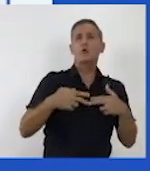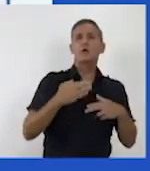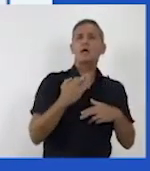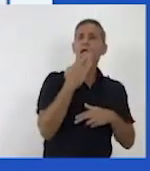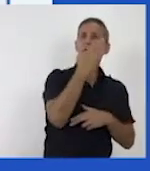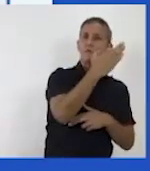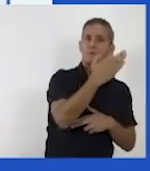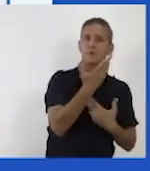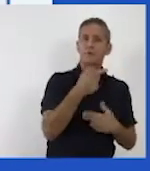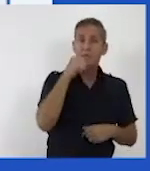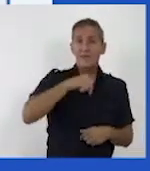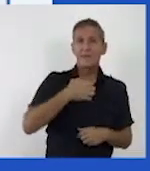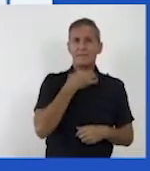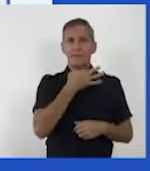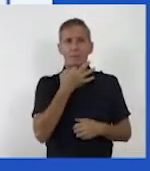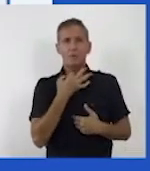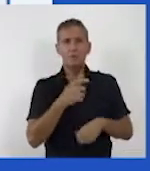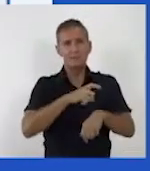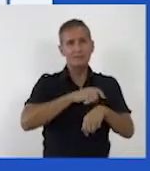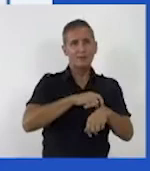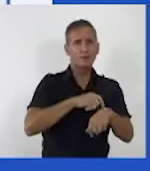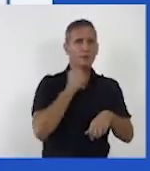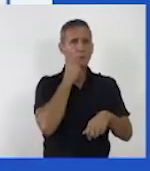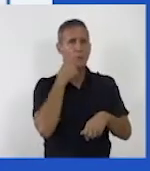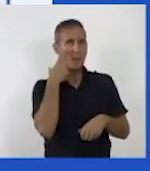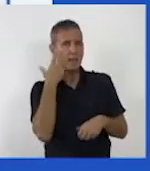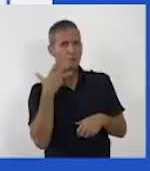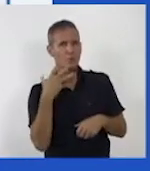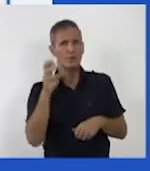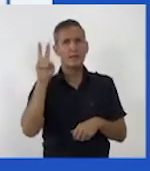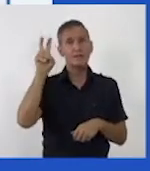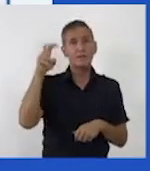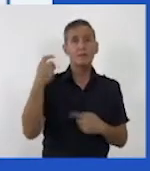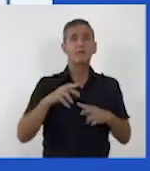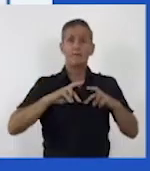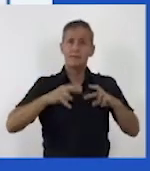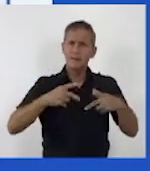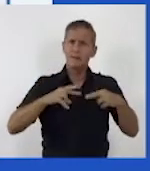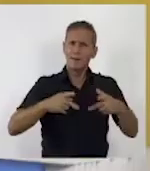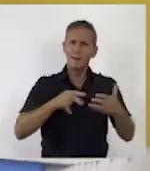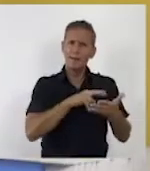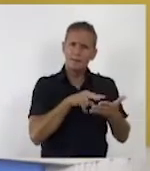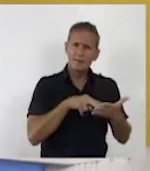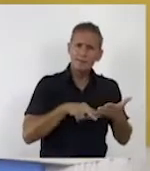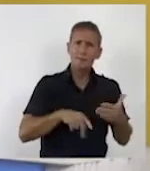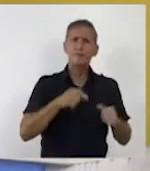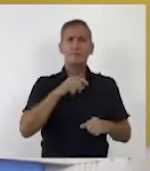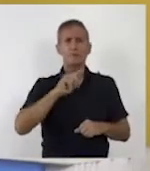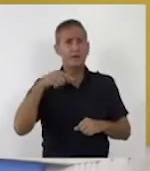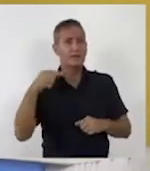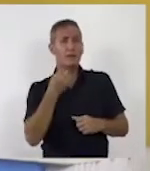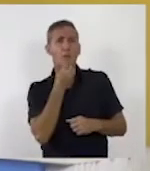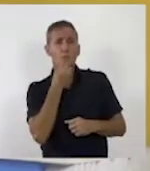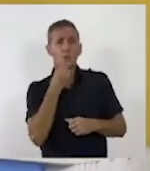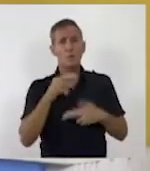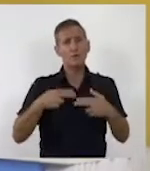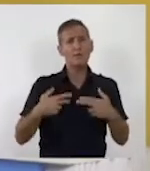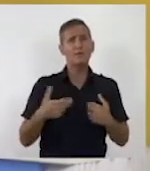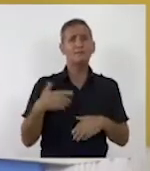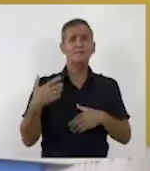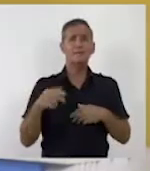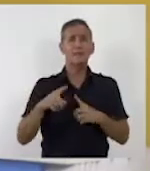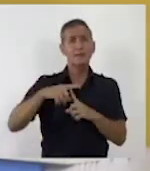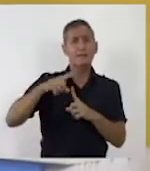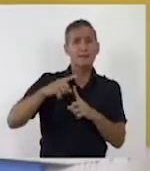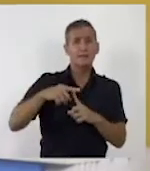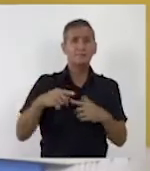esta explicación de los tiempos fundamentales del verbo la van a volver a leer para que puedan realizar actividades que aparecen